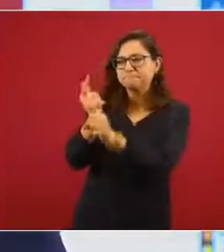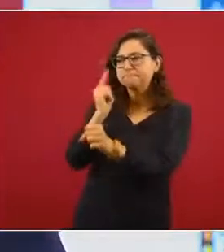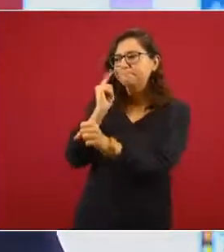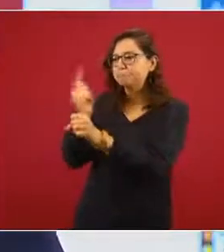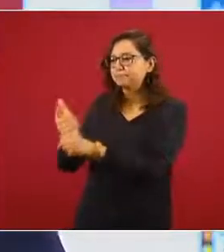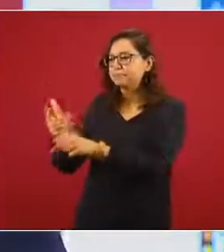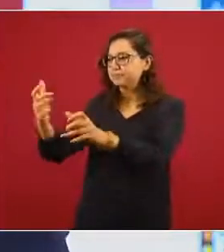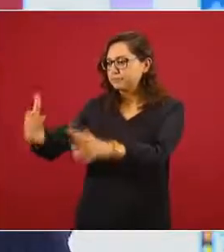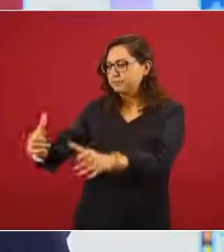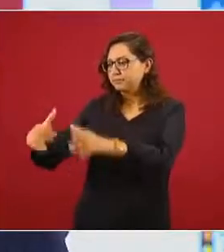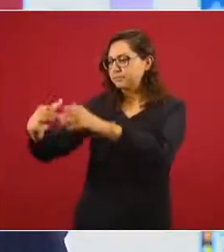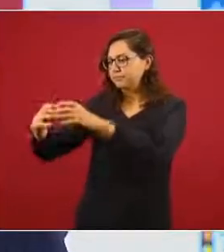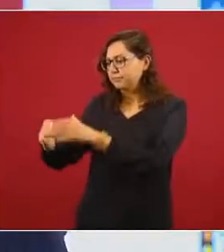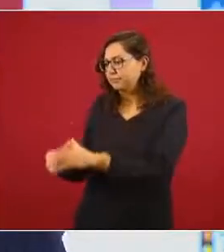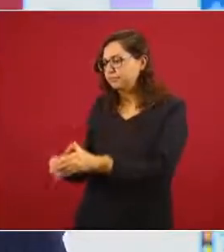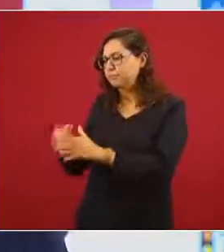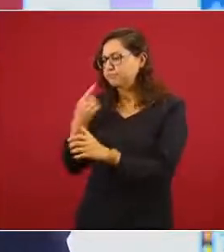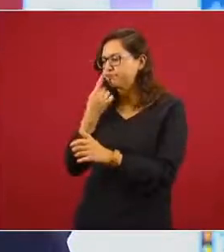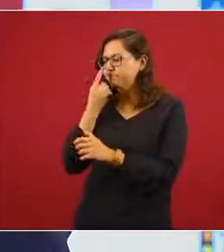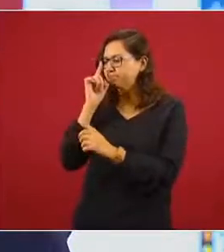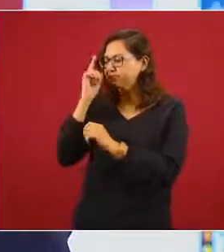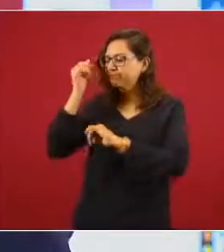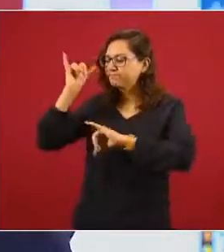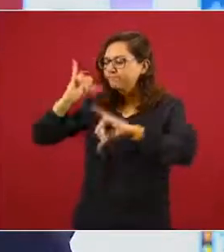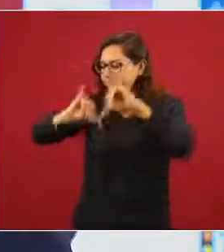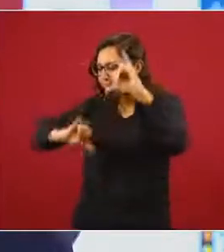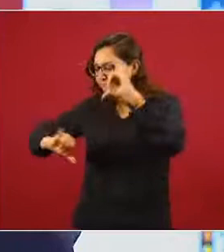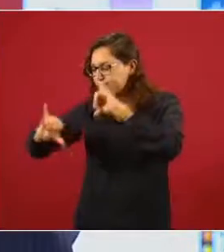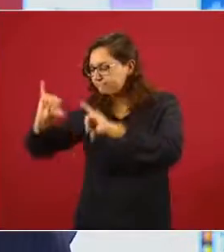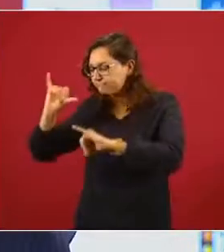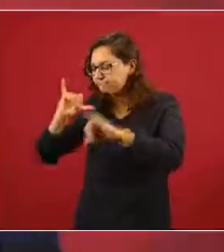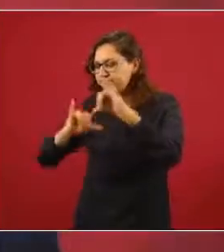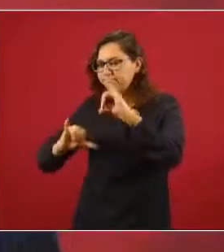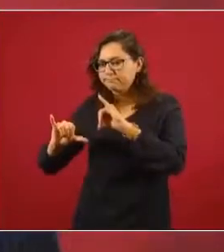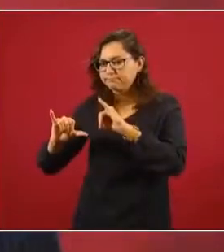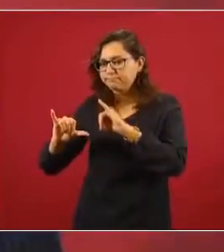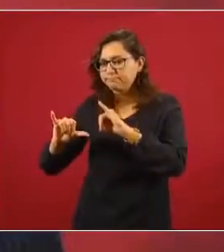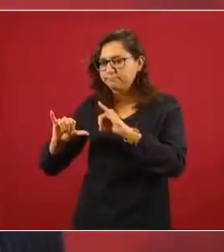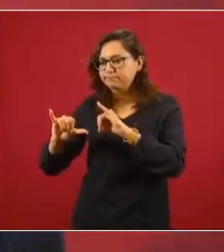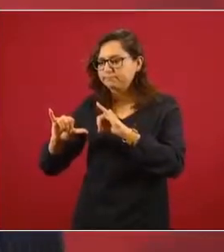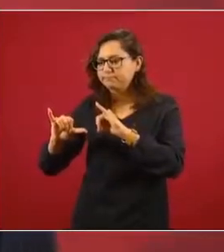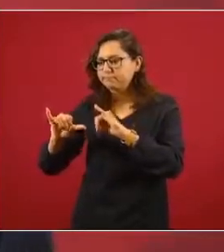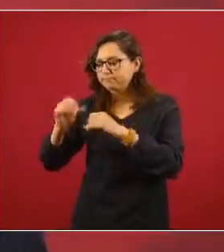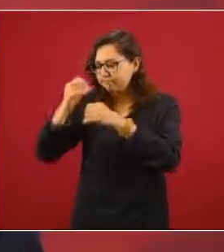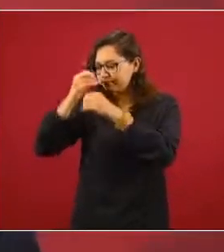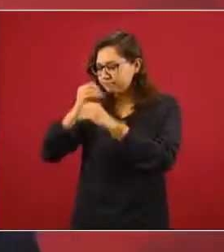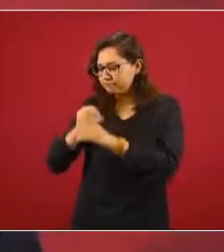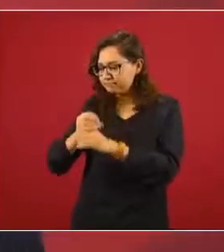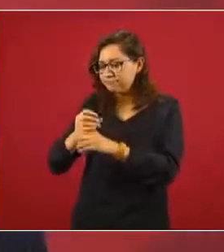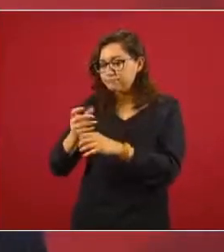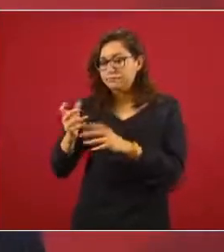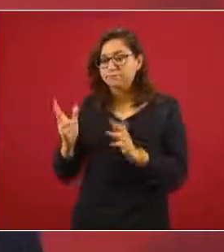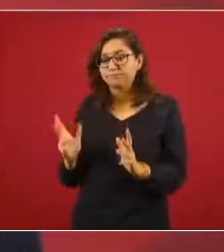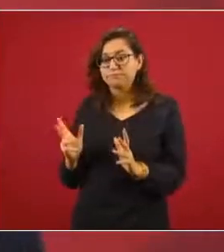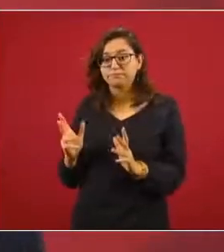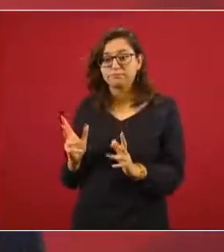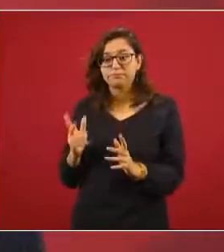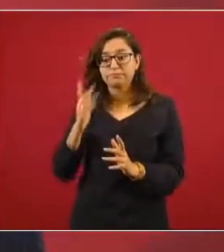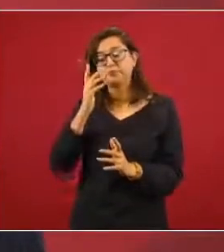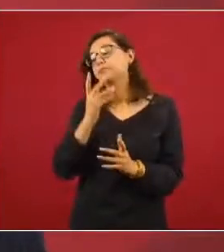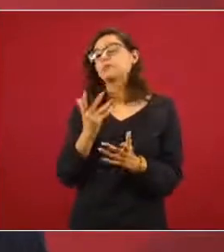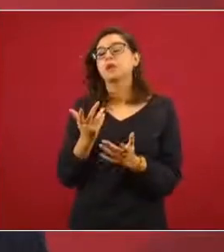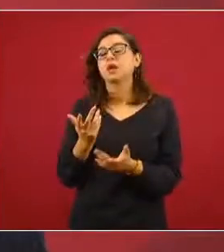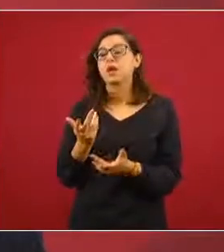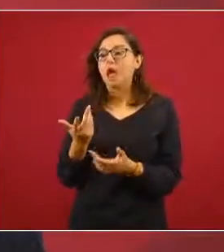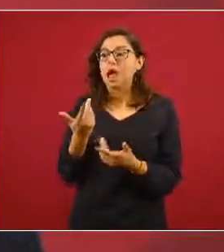se les toman muestras para diagnóstico por laboratorio. Sin esperar el resultado del